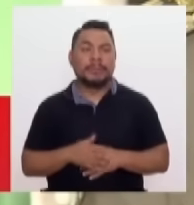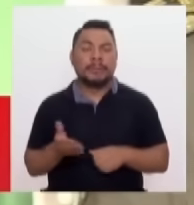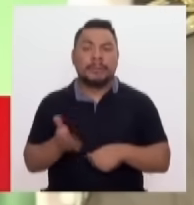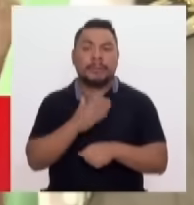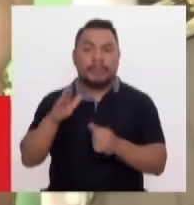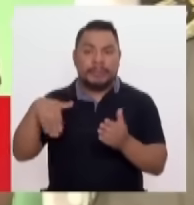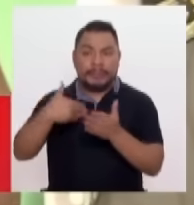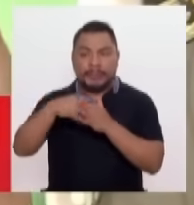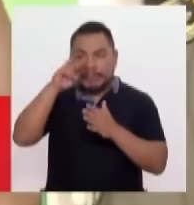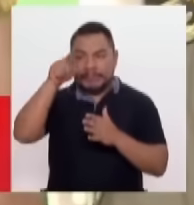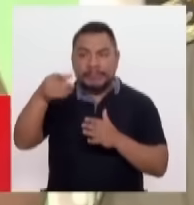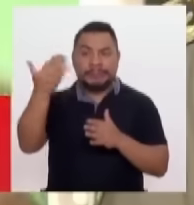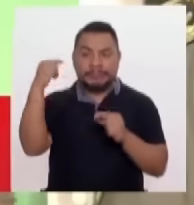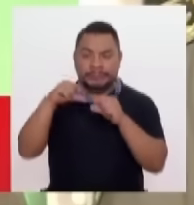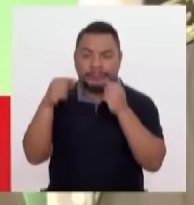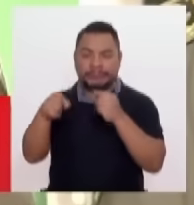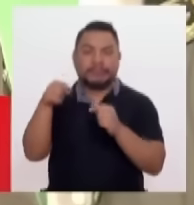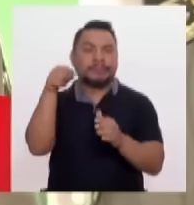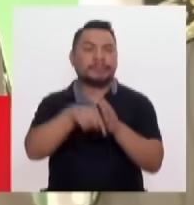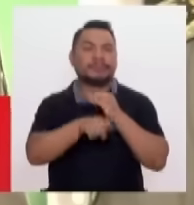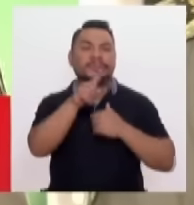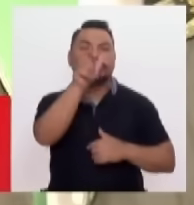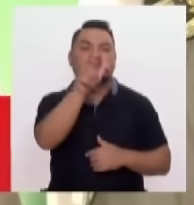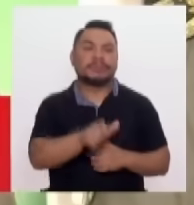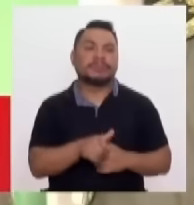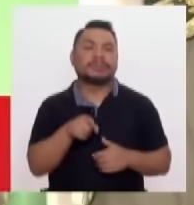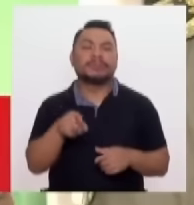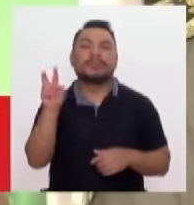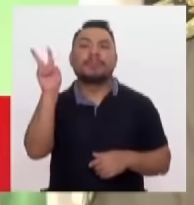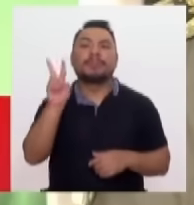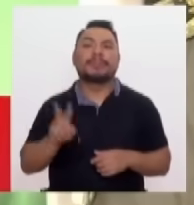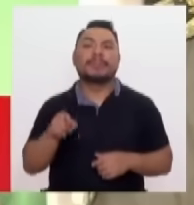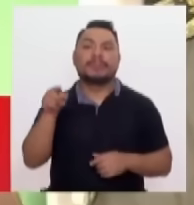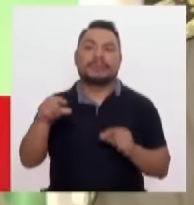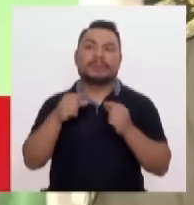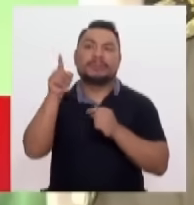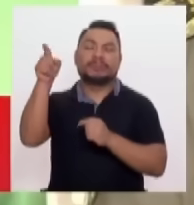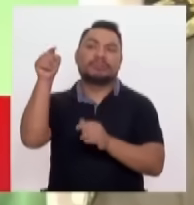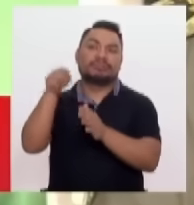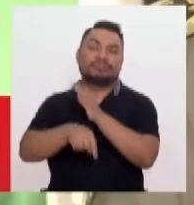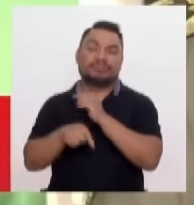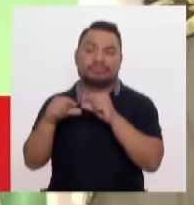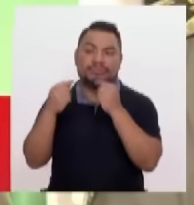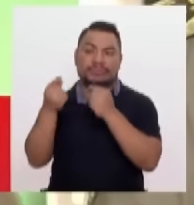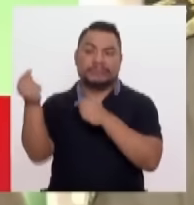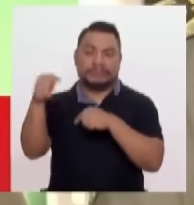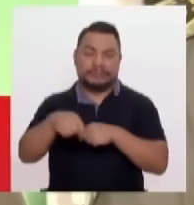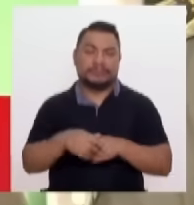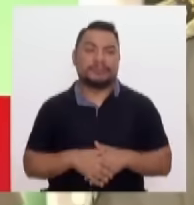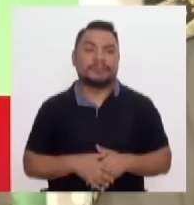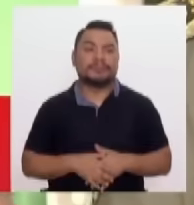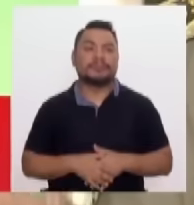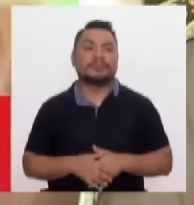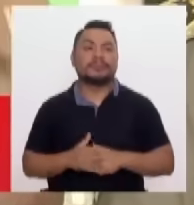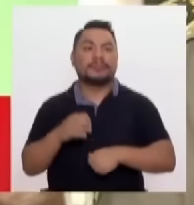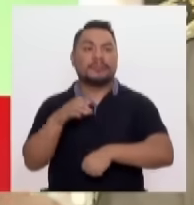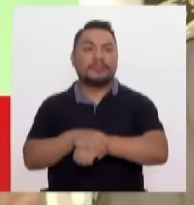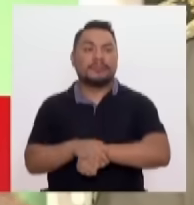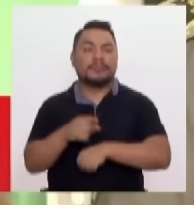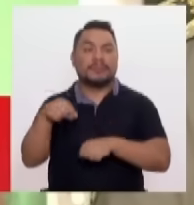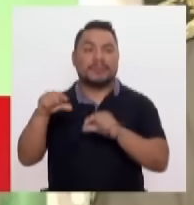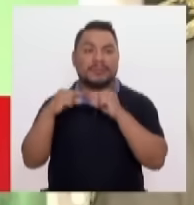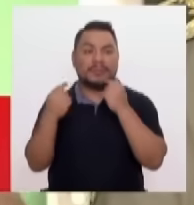al Perú, han asesinado a una persona en Venezuela. Ha sido capturada, y lo que pasó en Venezuela